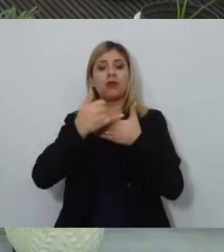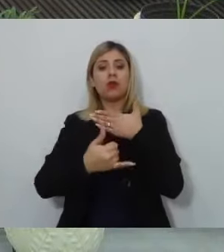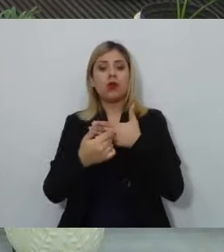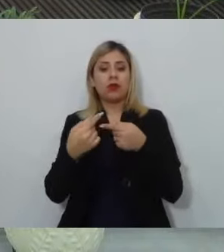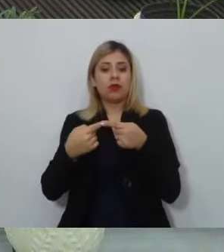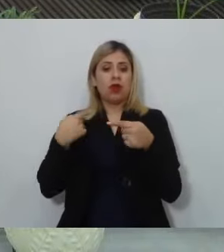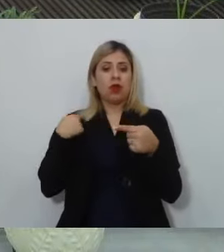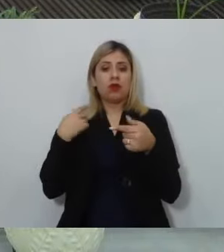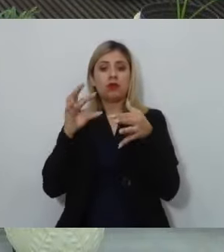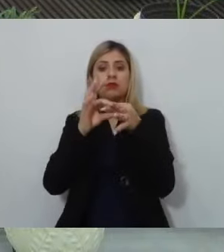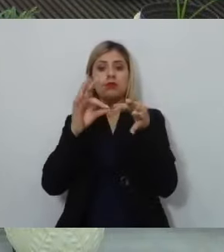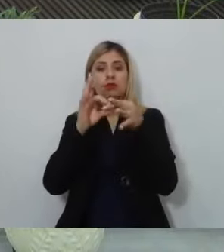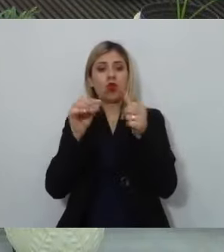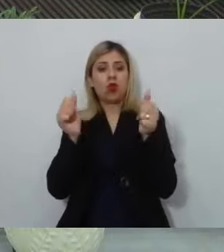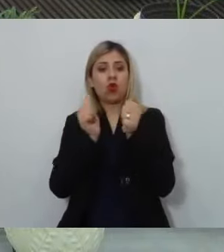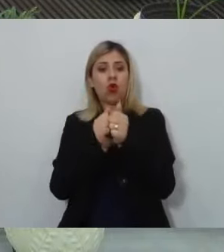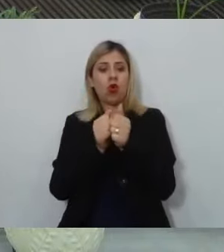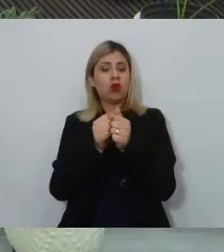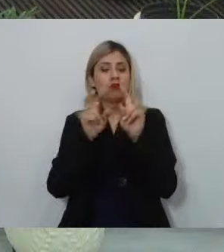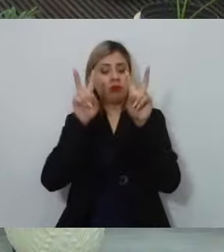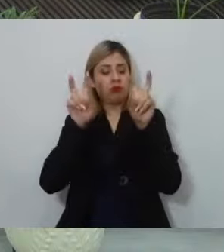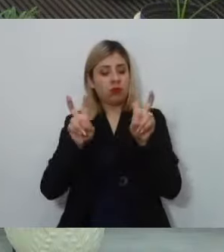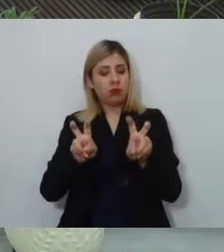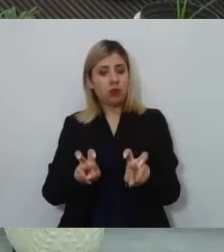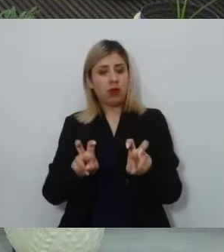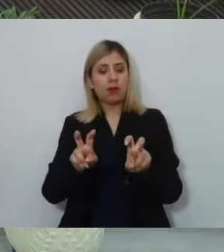sírvanse manifestarlo levantando la